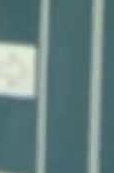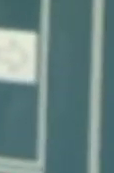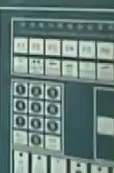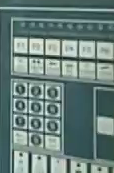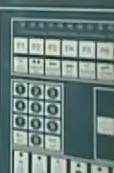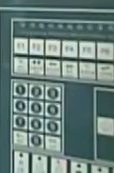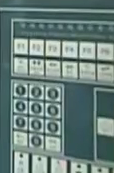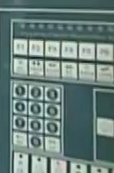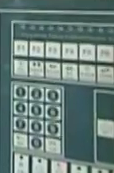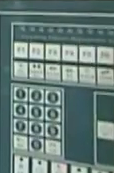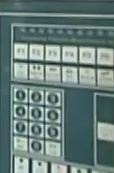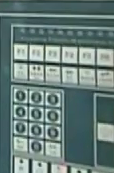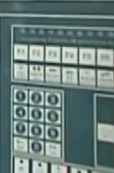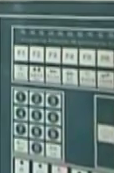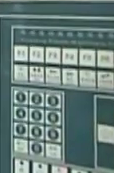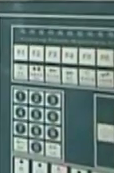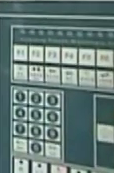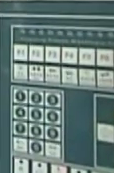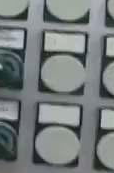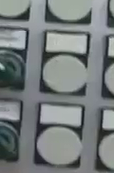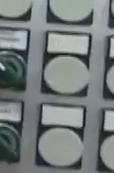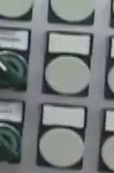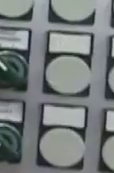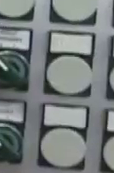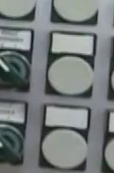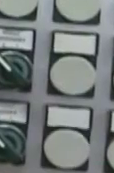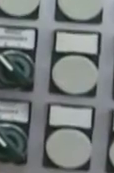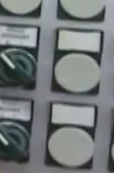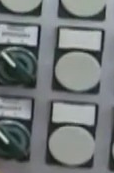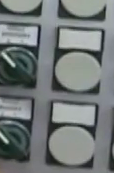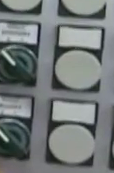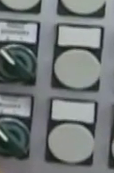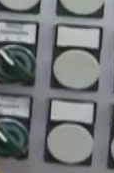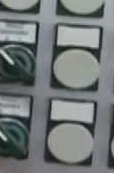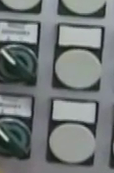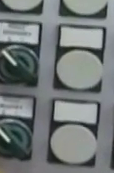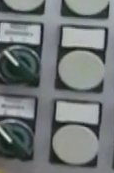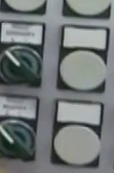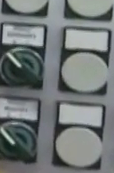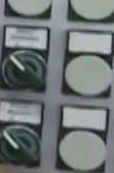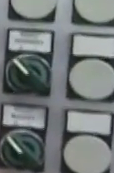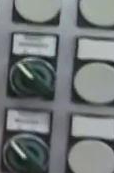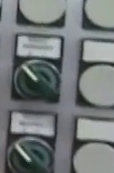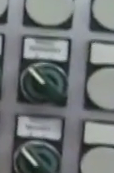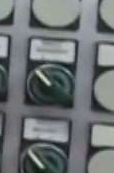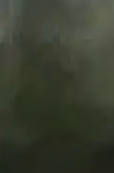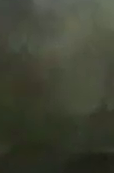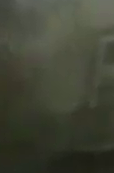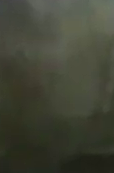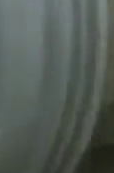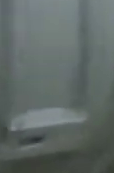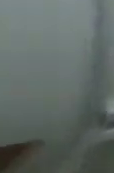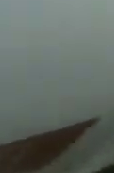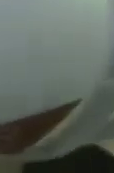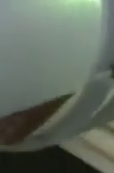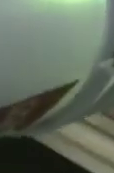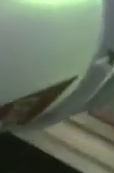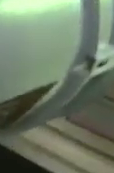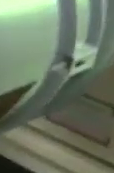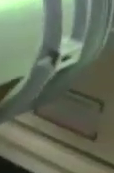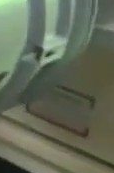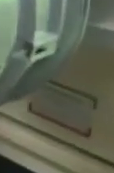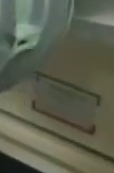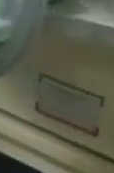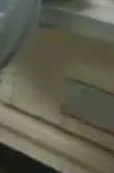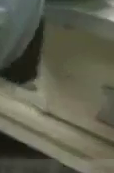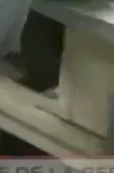municipio Bolívar del estado Miranda. Como podemos apreciar, el presidente de la República Bolivariana de Venezuela, Nicolás